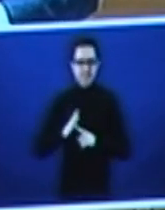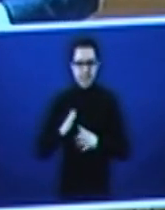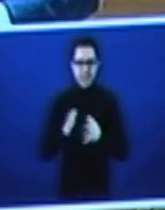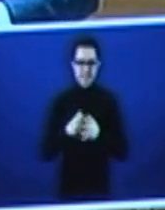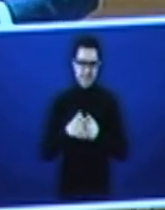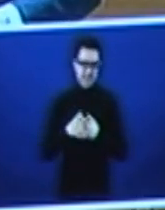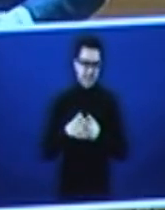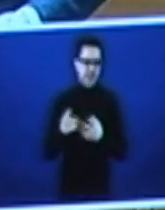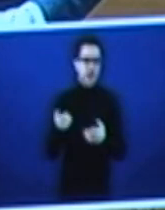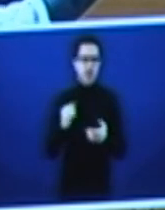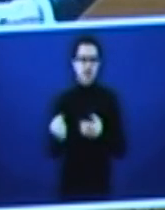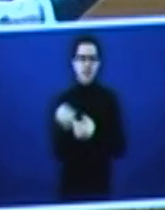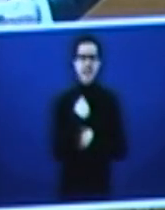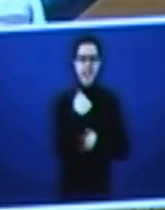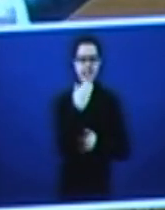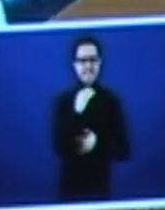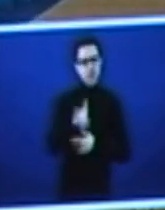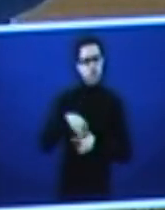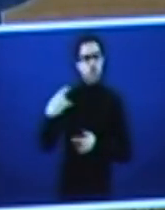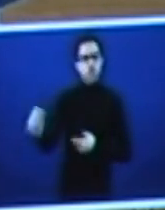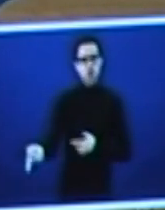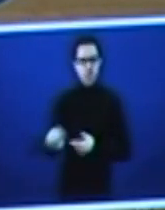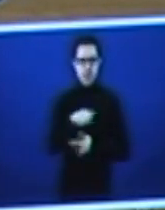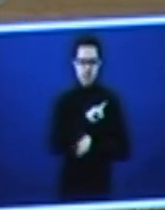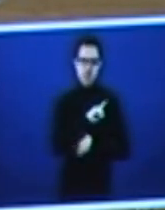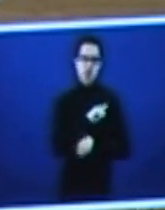doble o paro de Galicia. Señoría, supoño que vostede